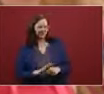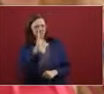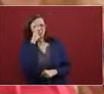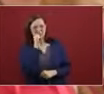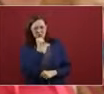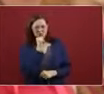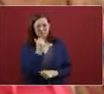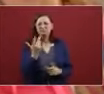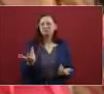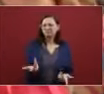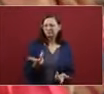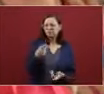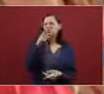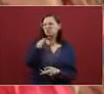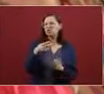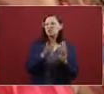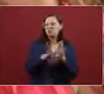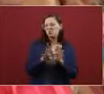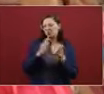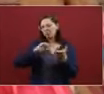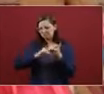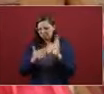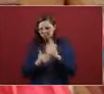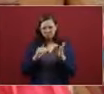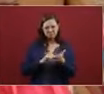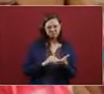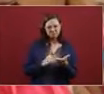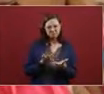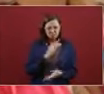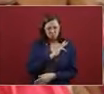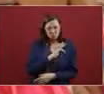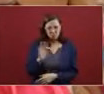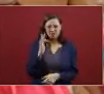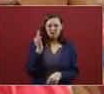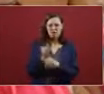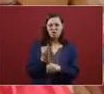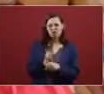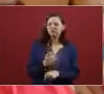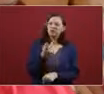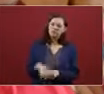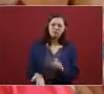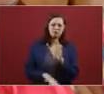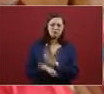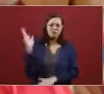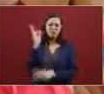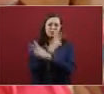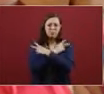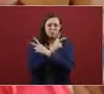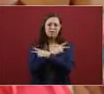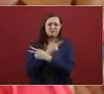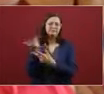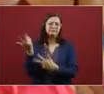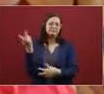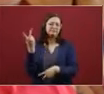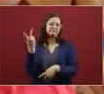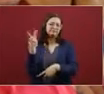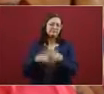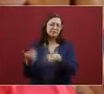acerca de cuál será la estrategia a seguir, toda vez que ahorita están en receso, se fueron de vacaciones y regresarán a